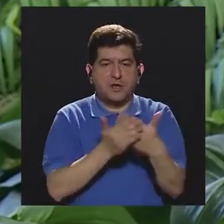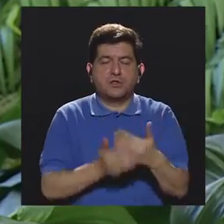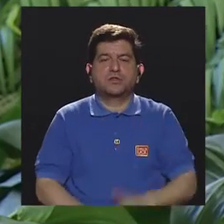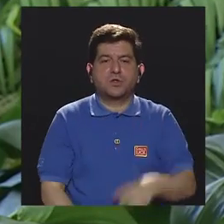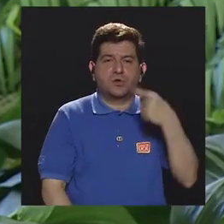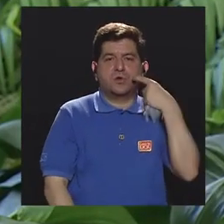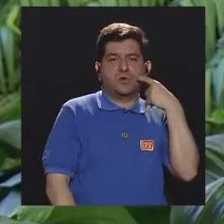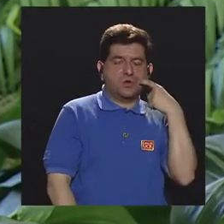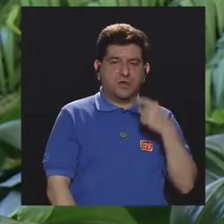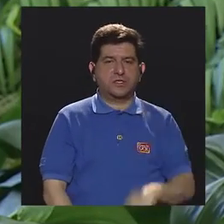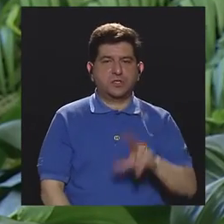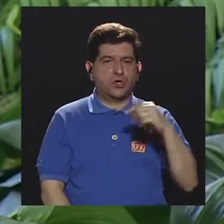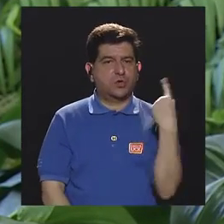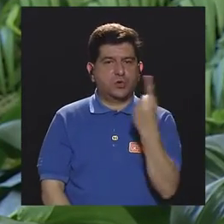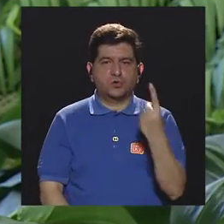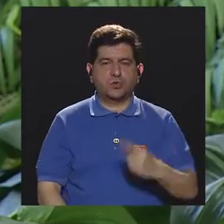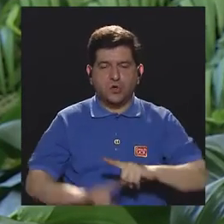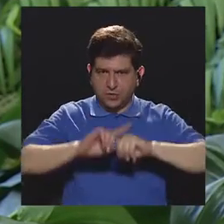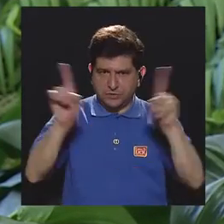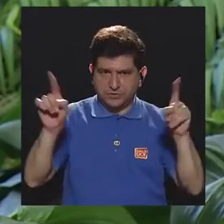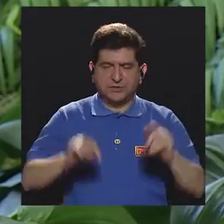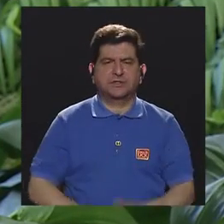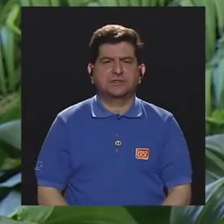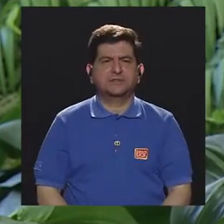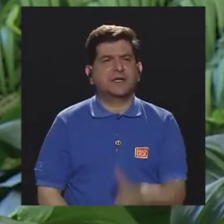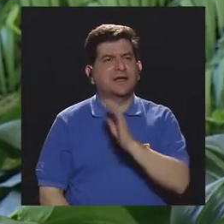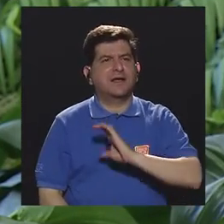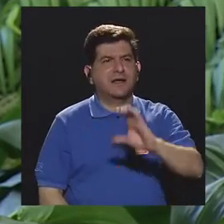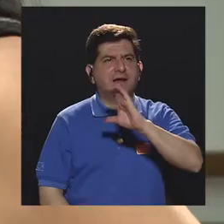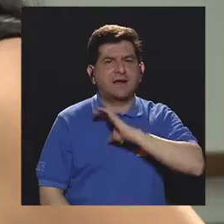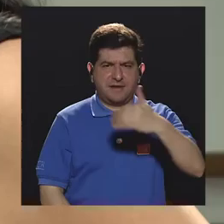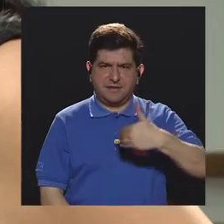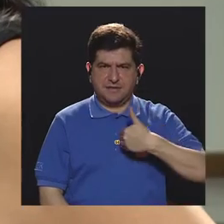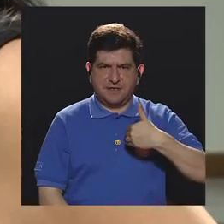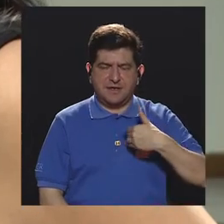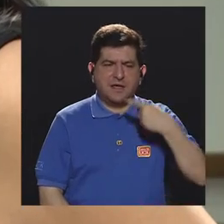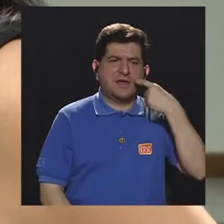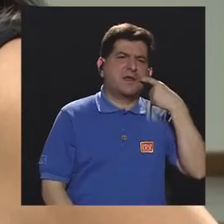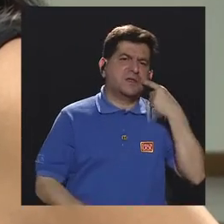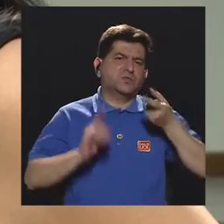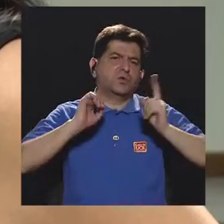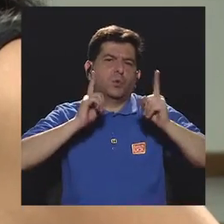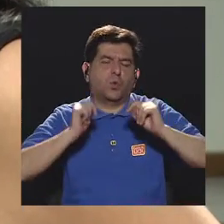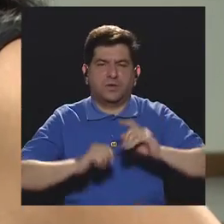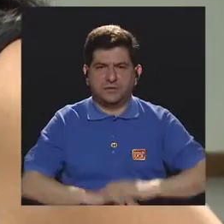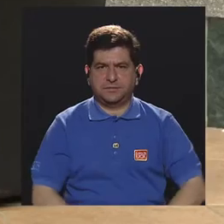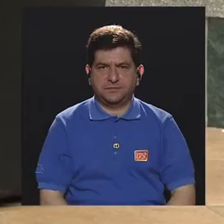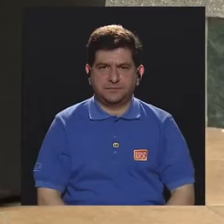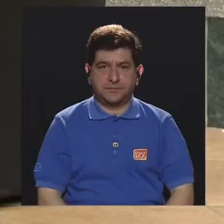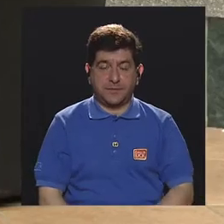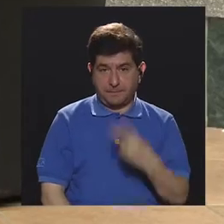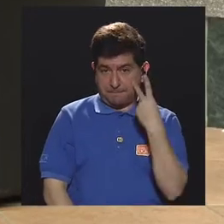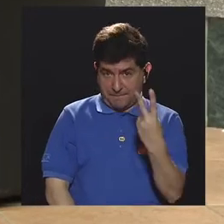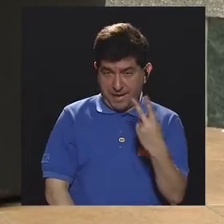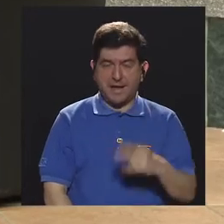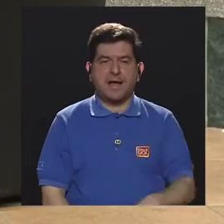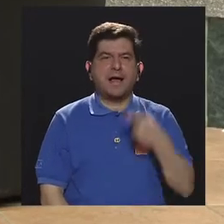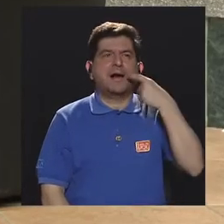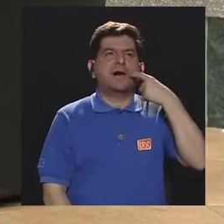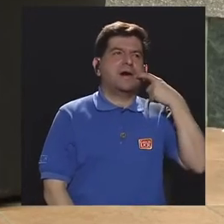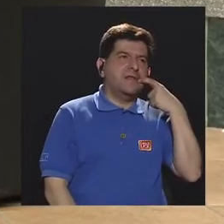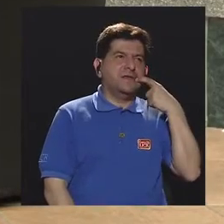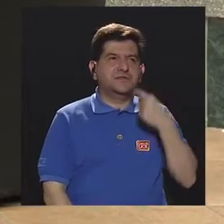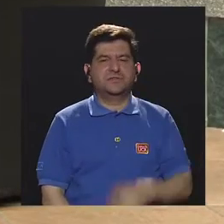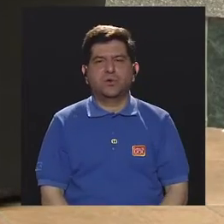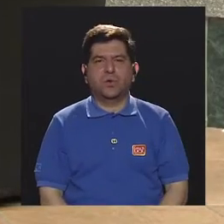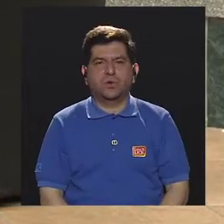todas las adicciones más que sus diferencias. ¿Qué aspectos involucra una adicción? Mire, una adicción